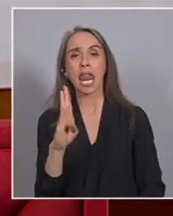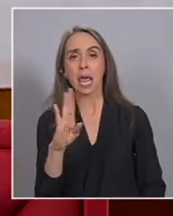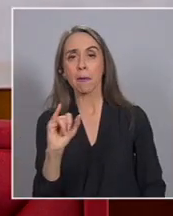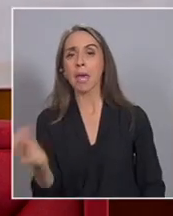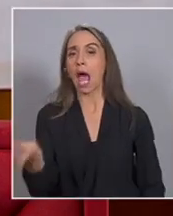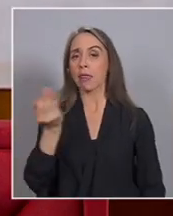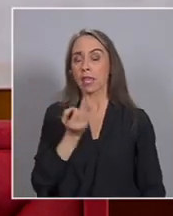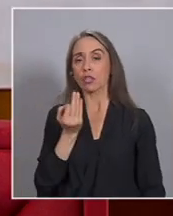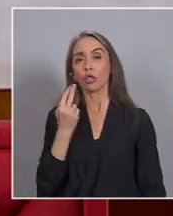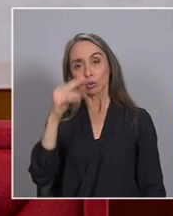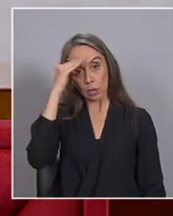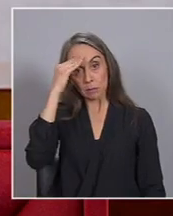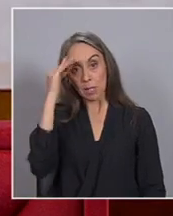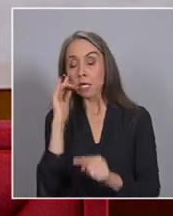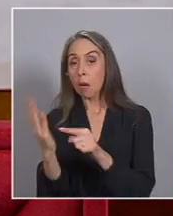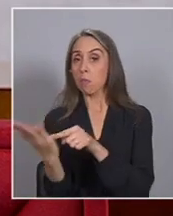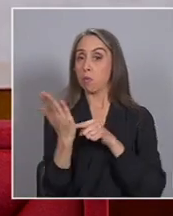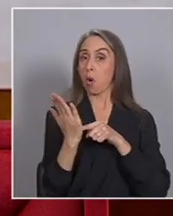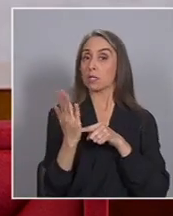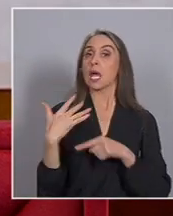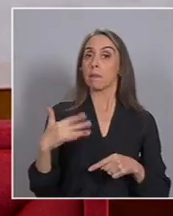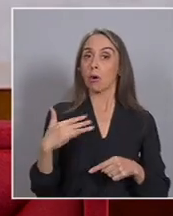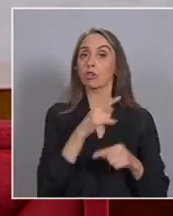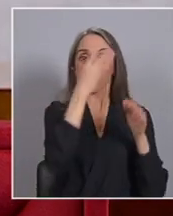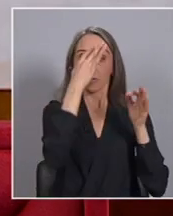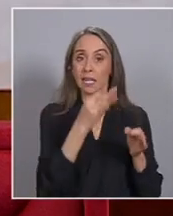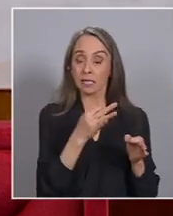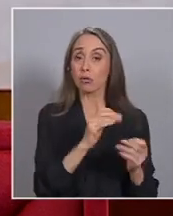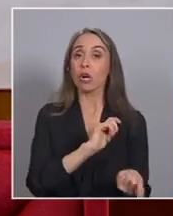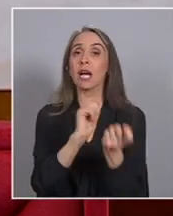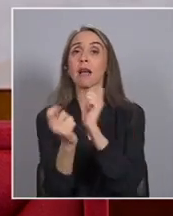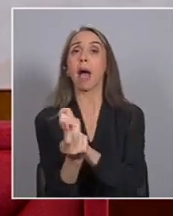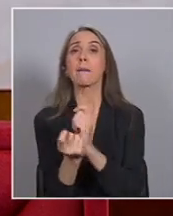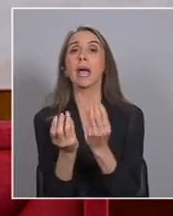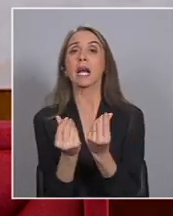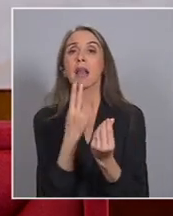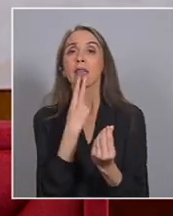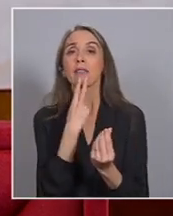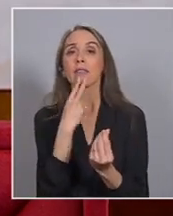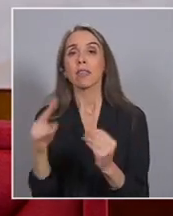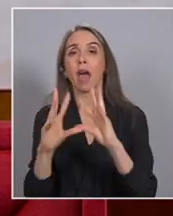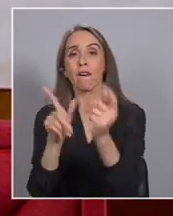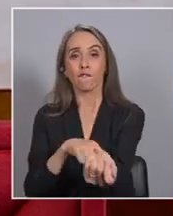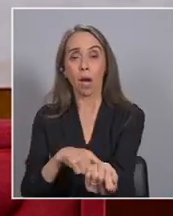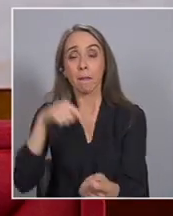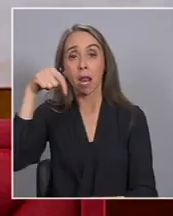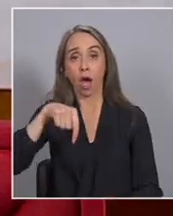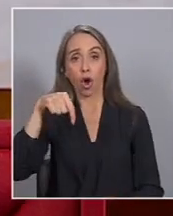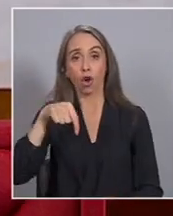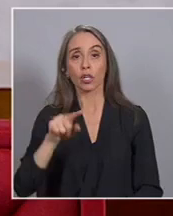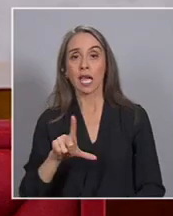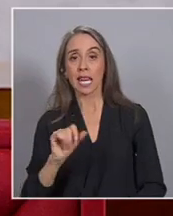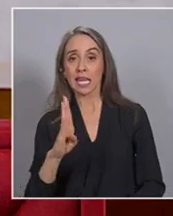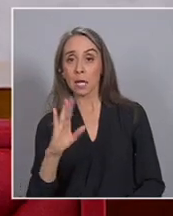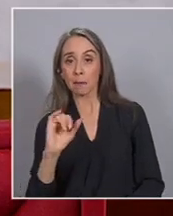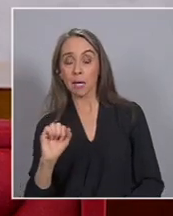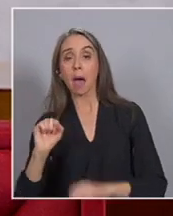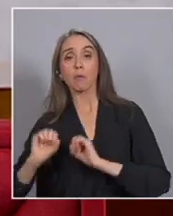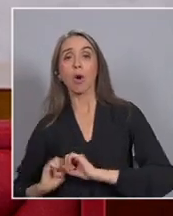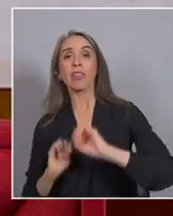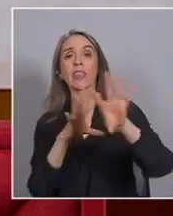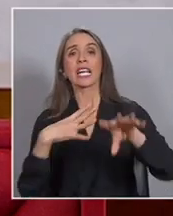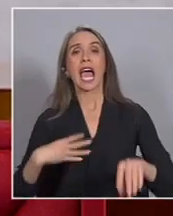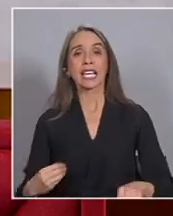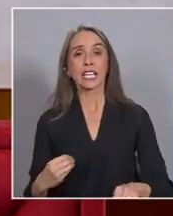Que su experiencia nos muestra lo importante que puede ser esta medida y cómo cambia la calidad de vida de una familia. Hoy, Lidia puede ir a dejar a su